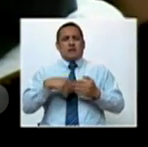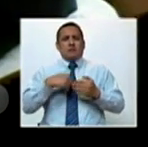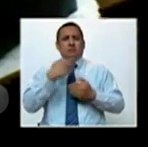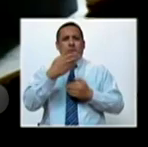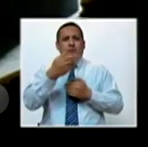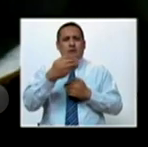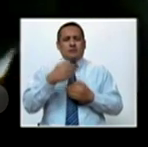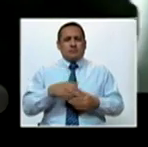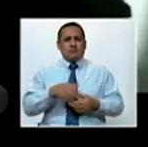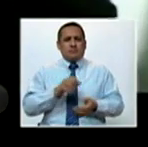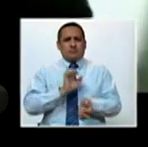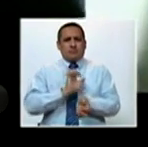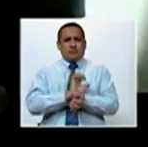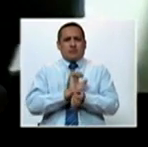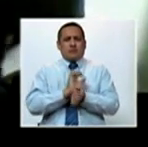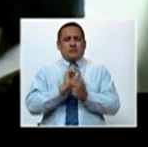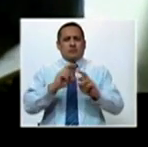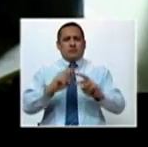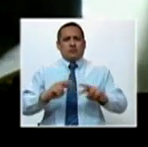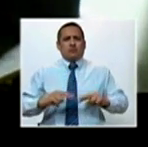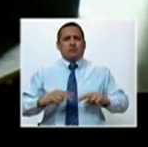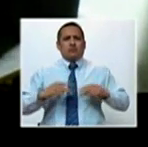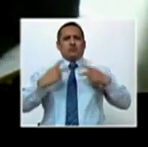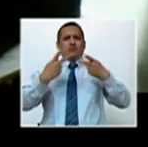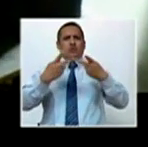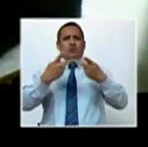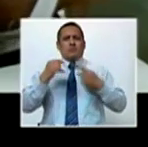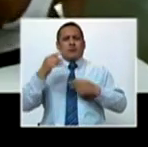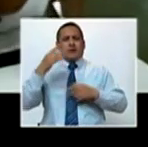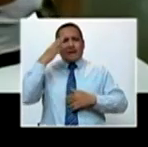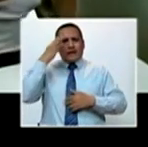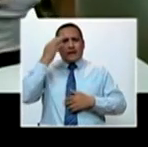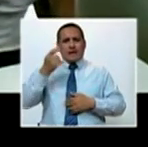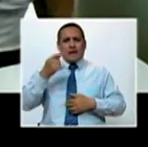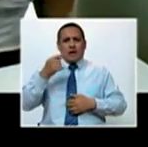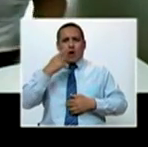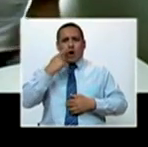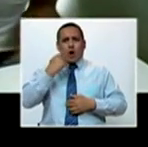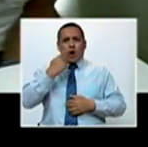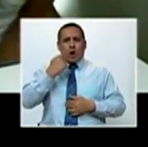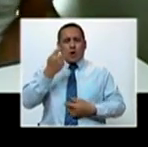empeorando luego su situación a la figura de